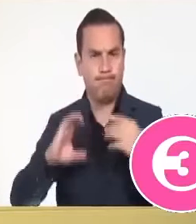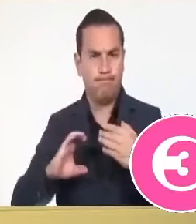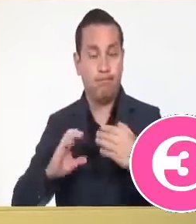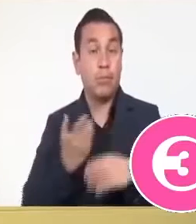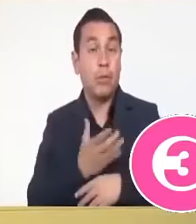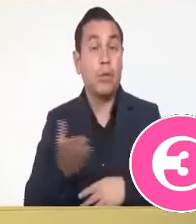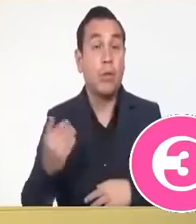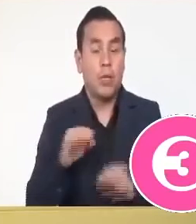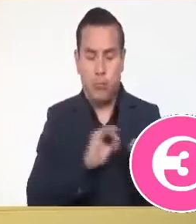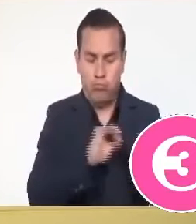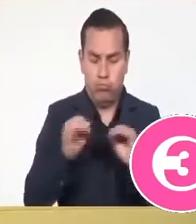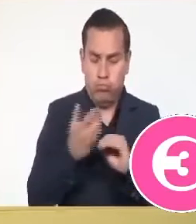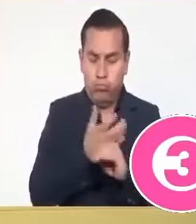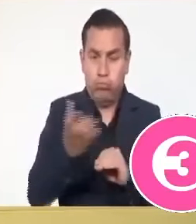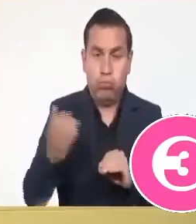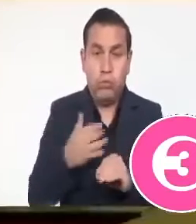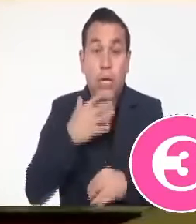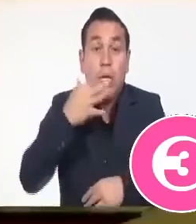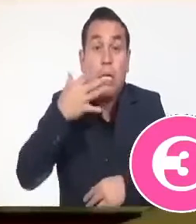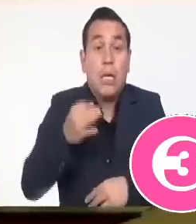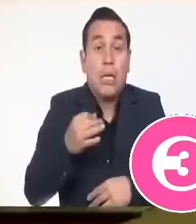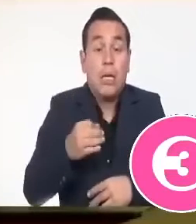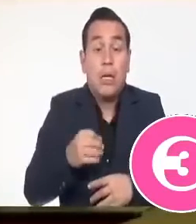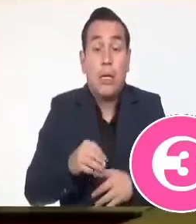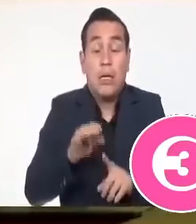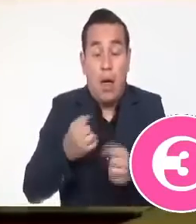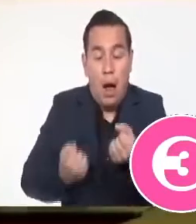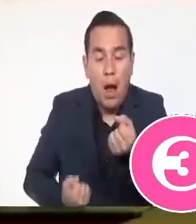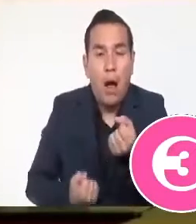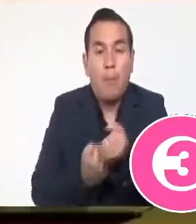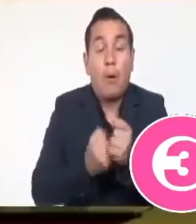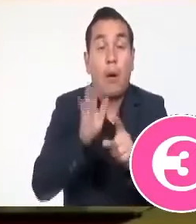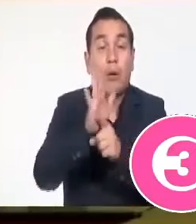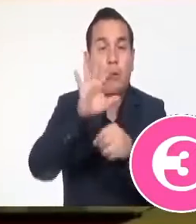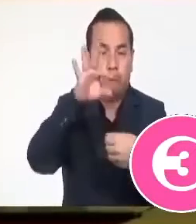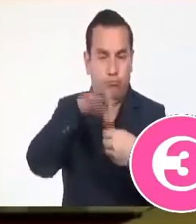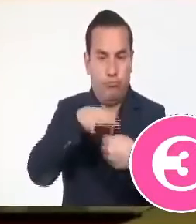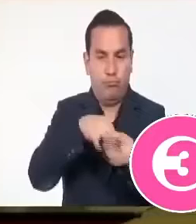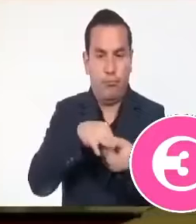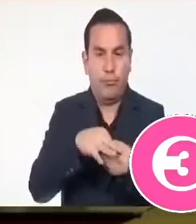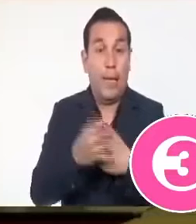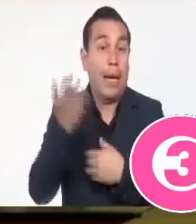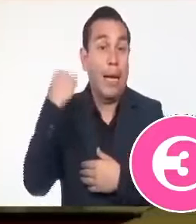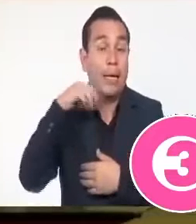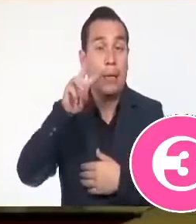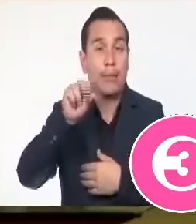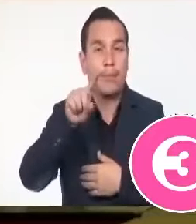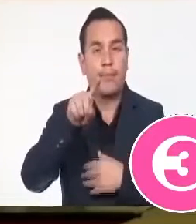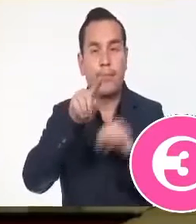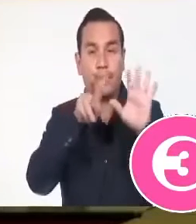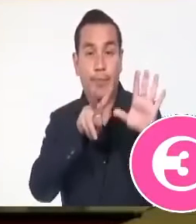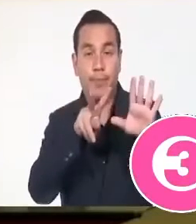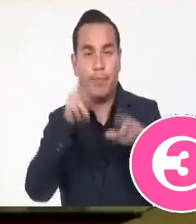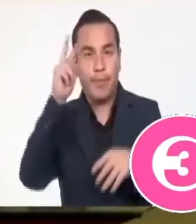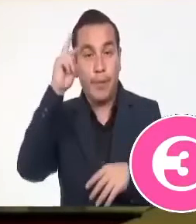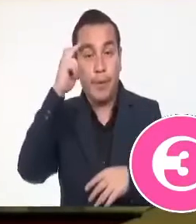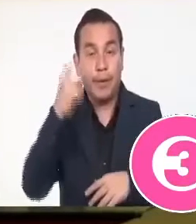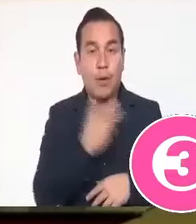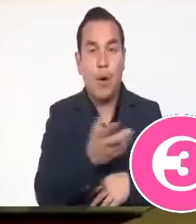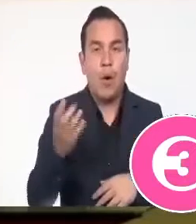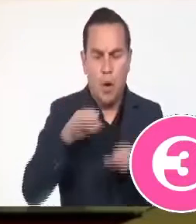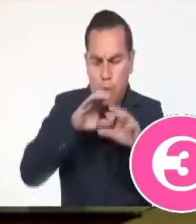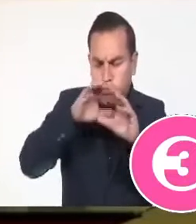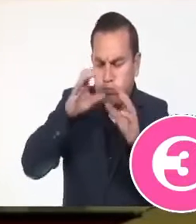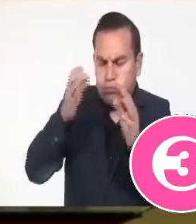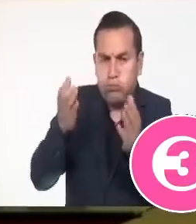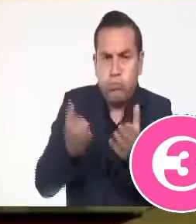sino que elaboraron por acción incluso emitiendo una resolución favorable a usted y a su elección no pueden alegar de que la comunidad